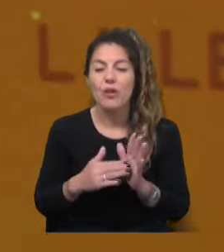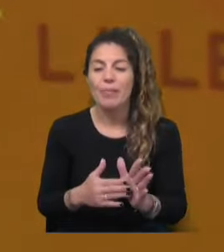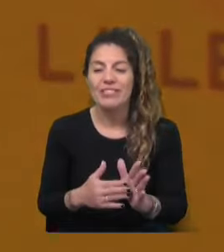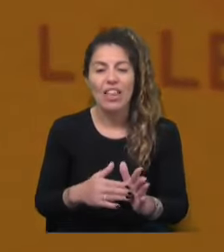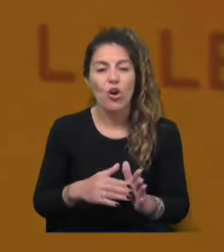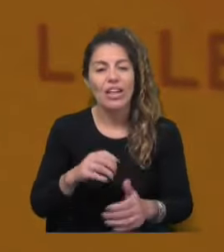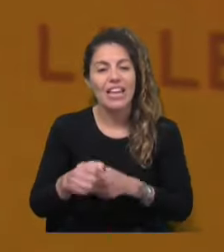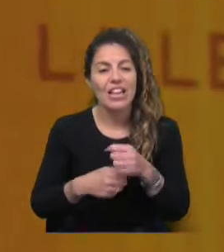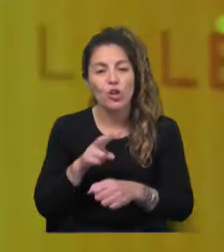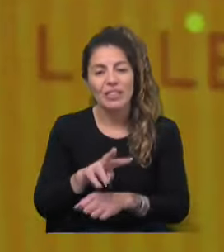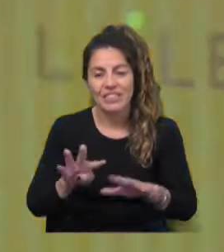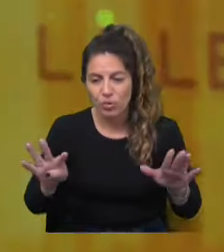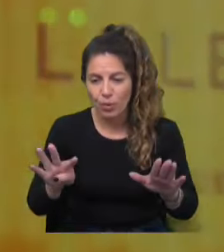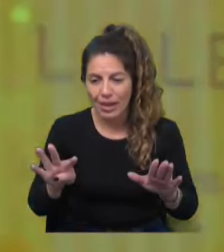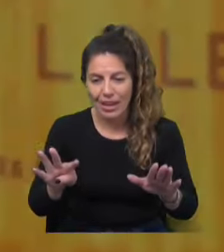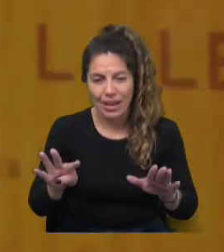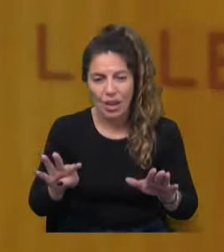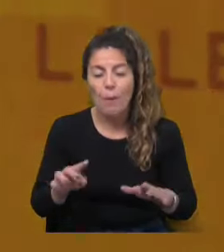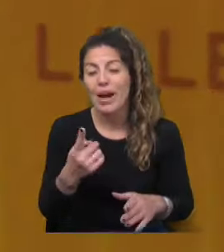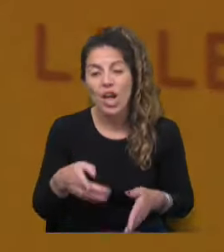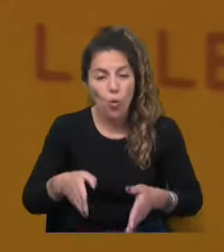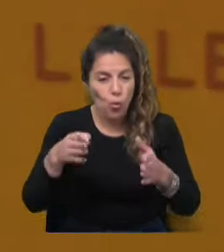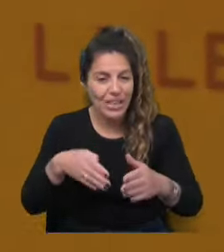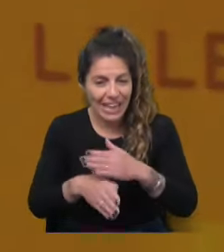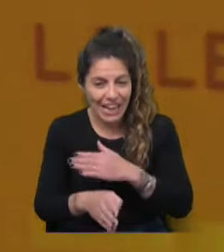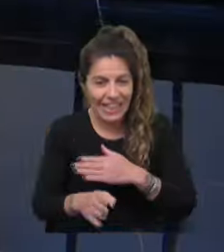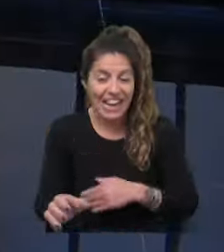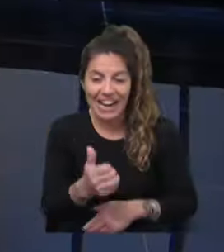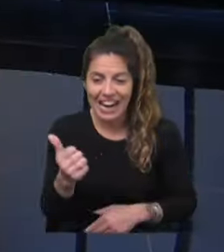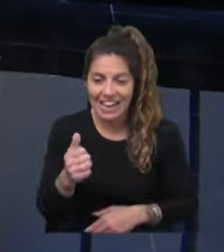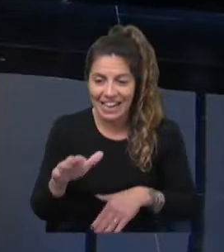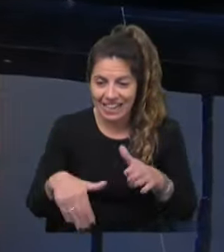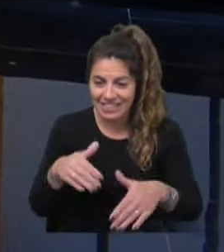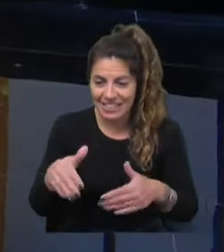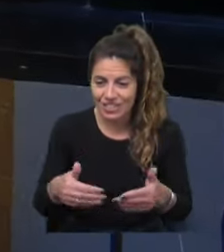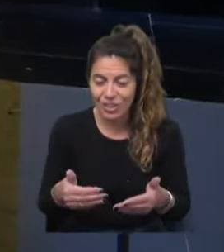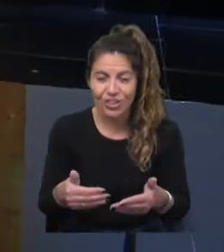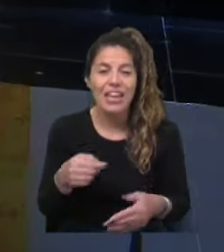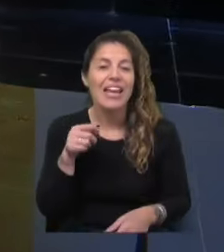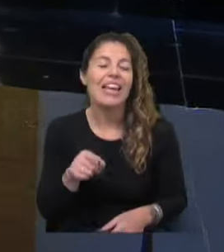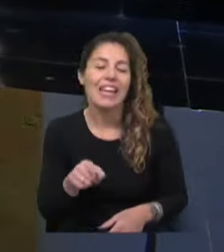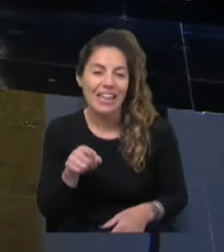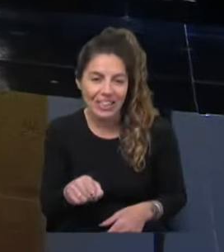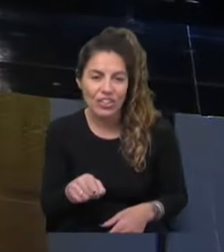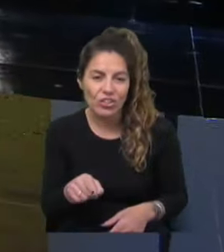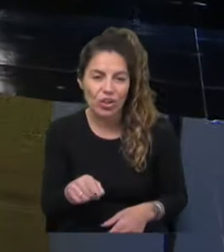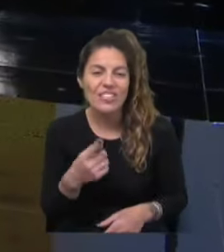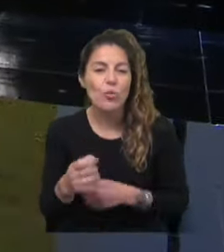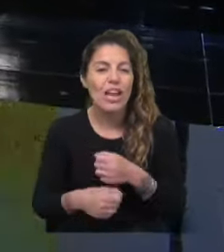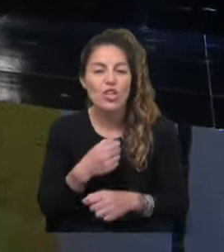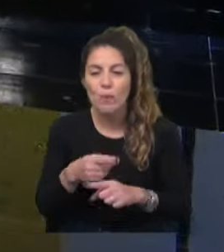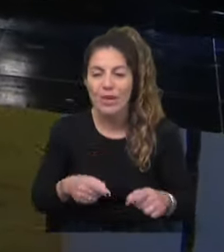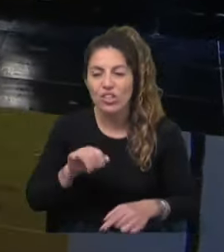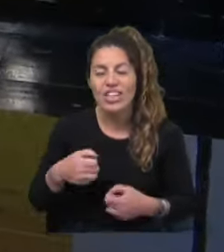ya en 2019 para poner un solo escáner, termina ganando la licitación. Y esto hace un año y medio que